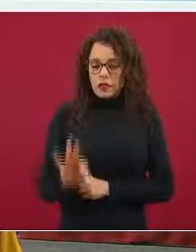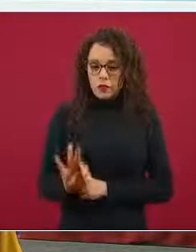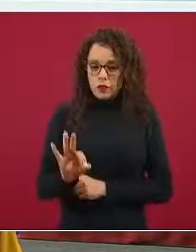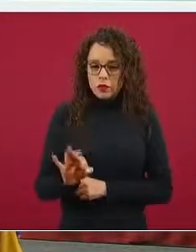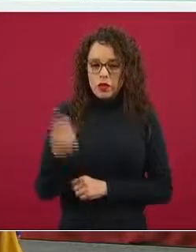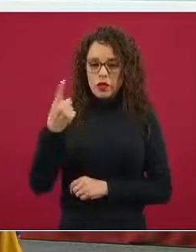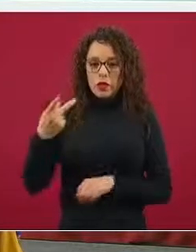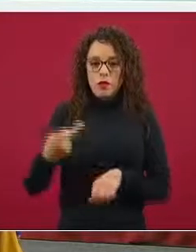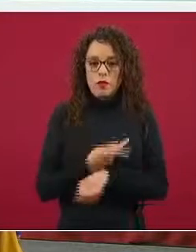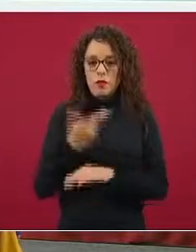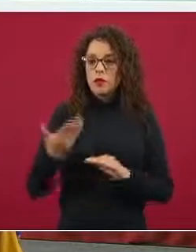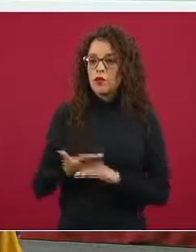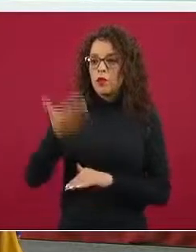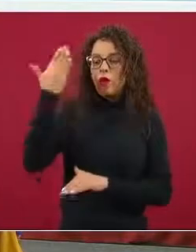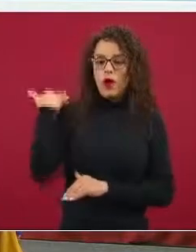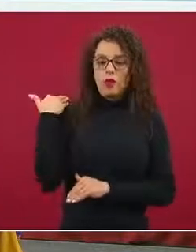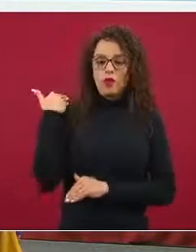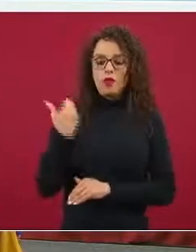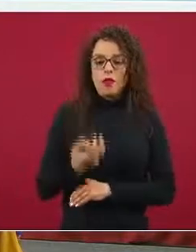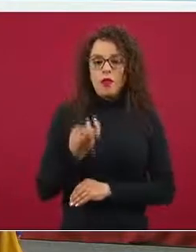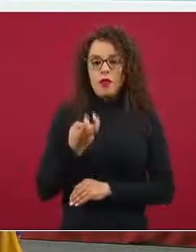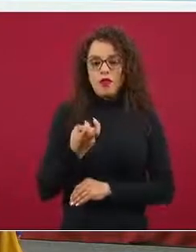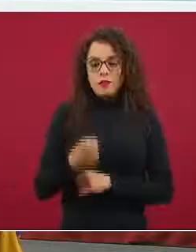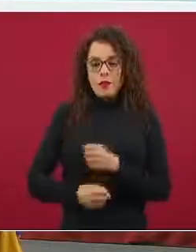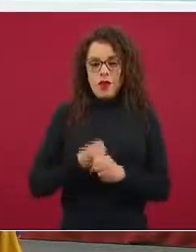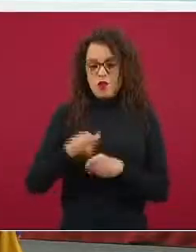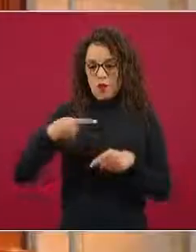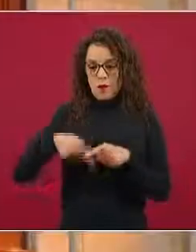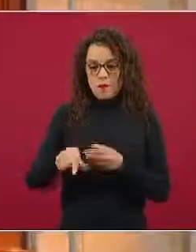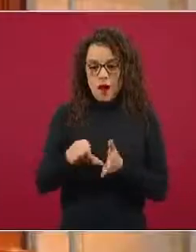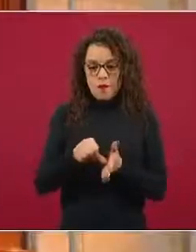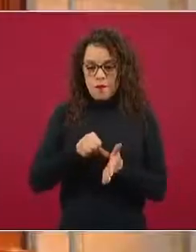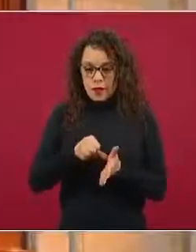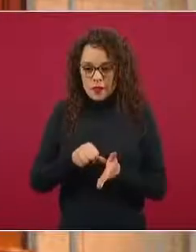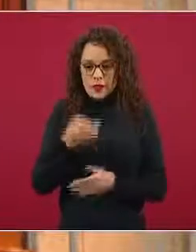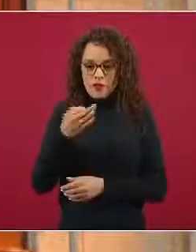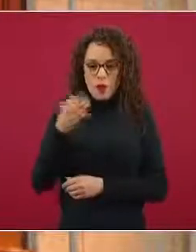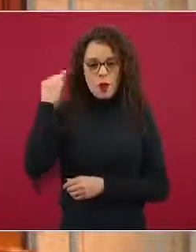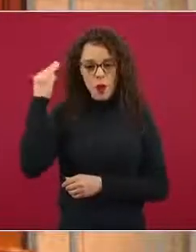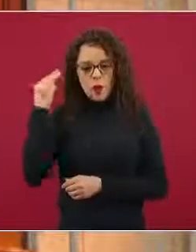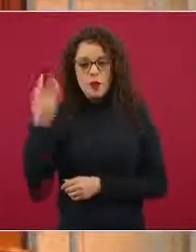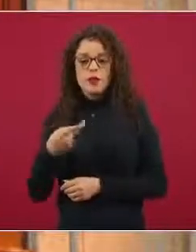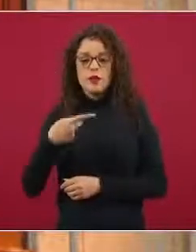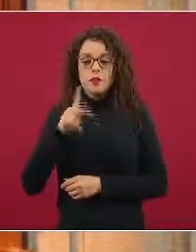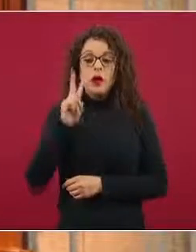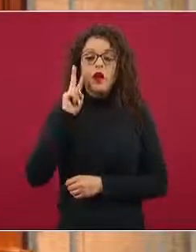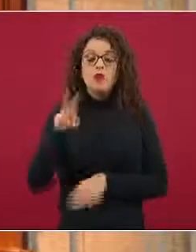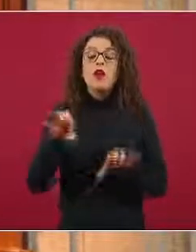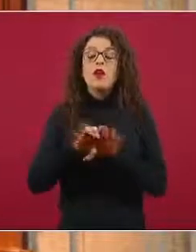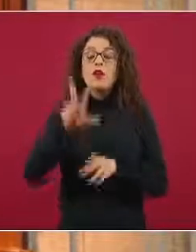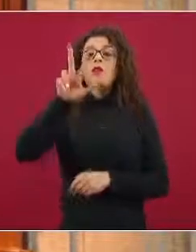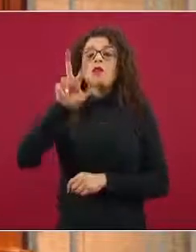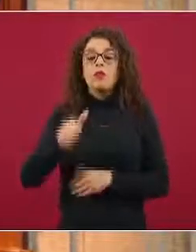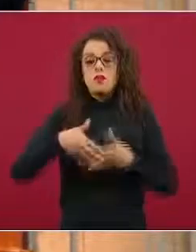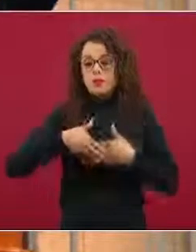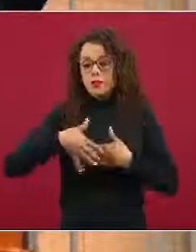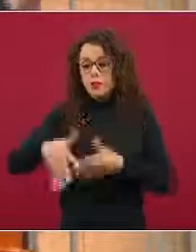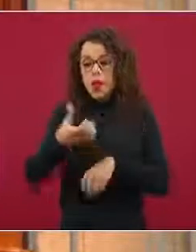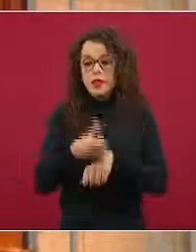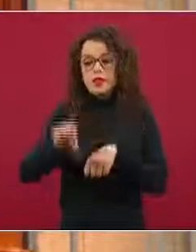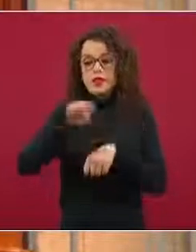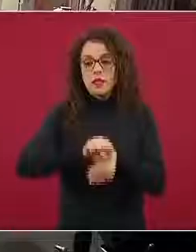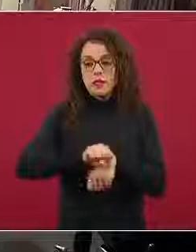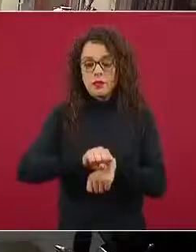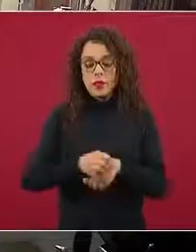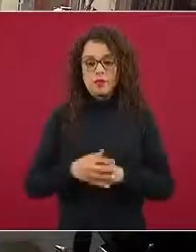en los primeros meses del año, pero la tendencia es muy importante y veremos cómo se sigue comportando en siguientes semanas.